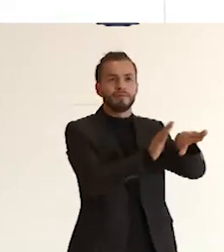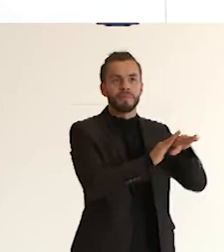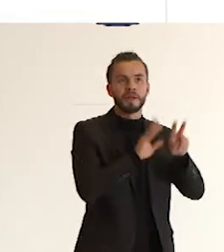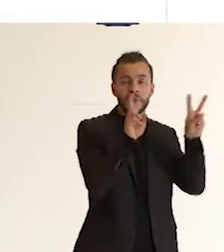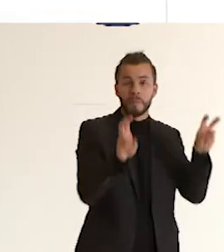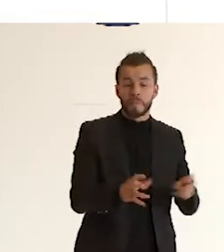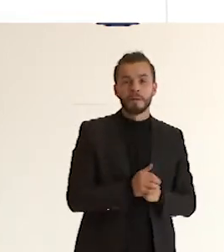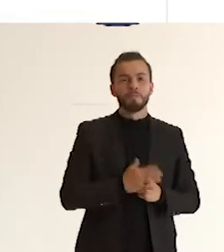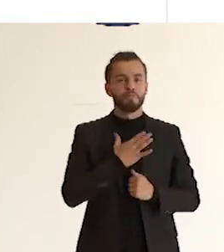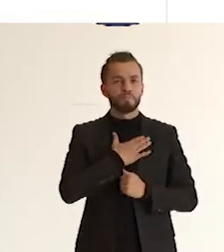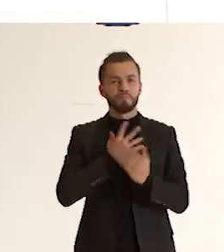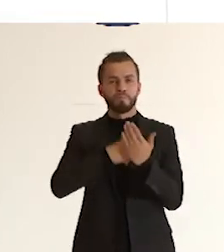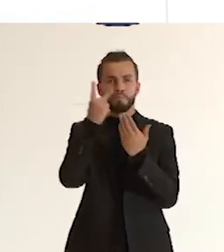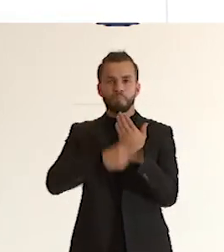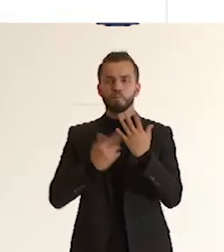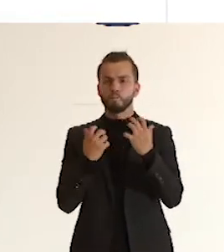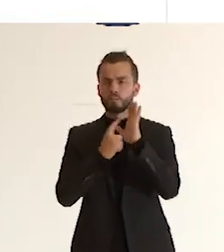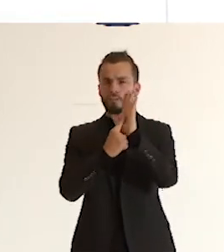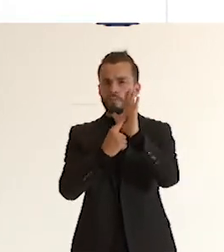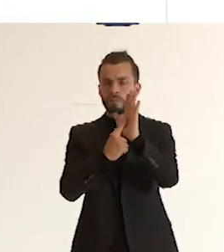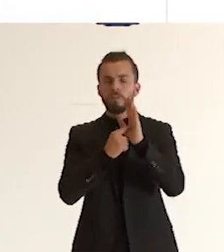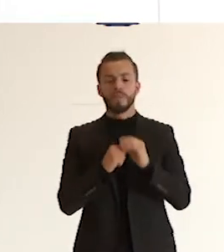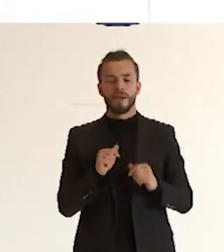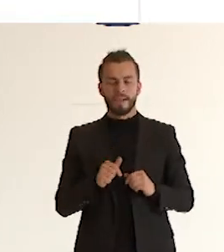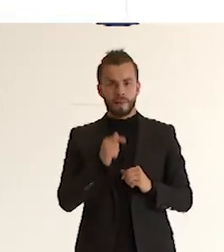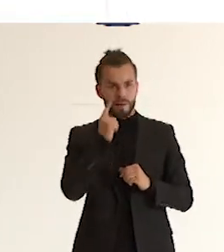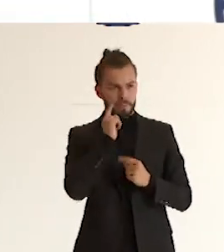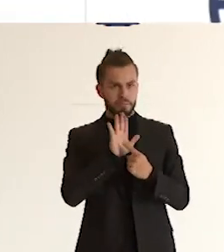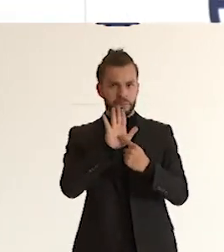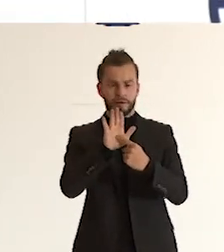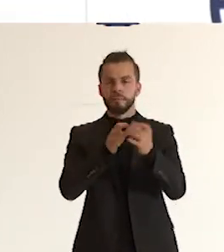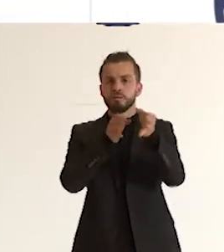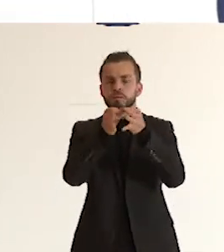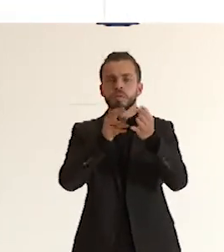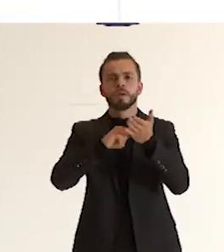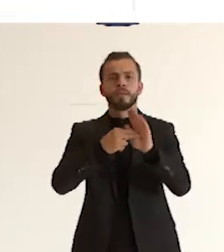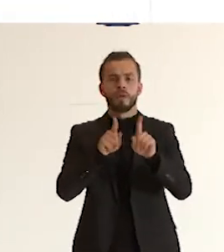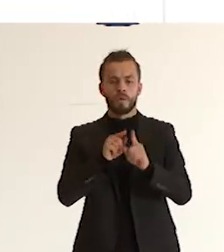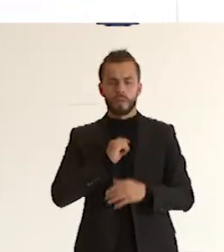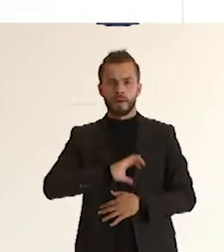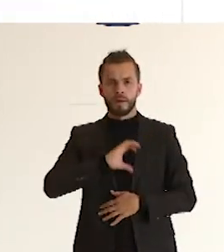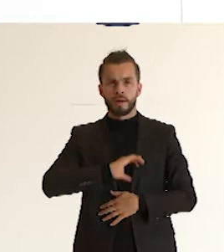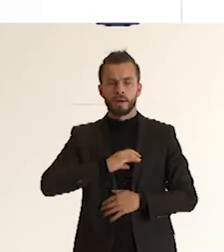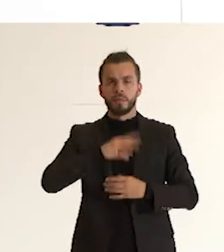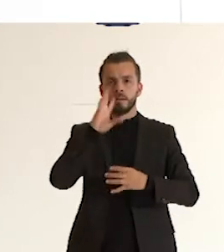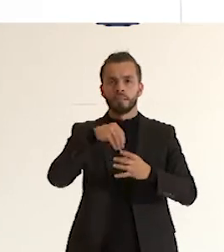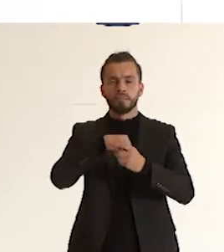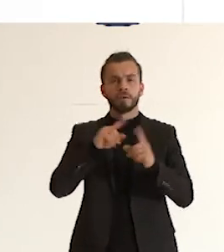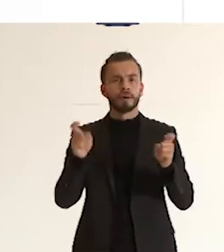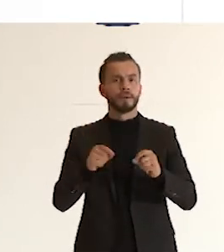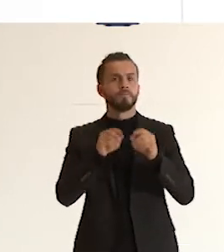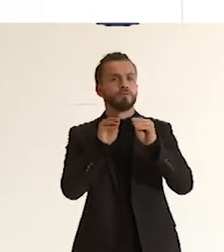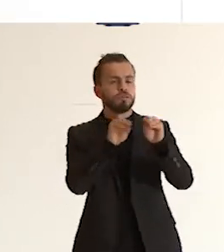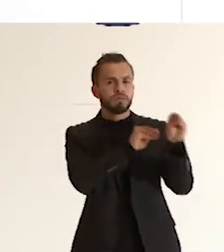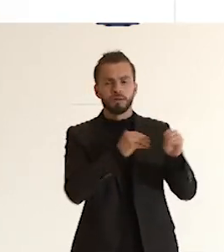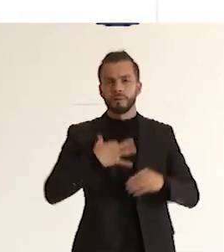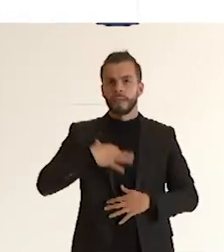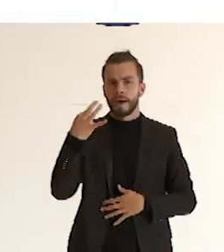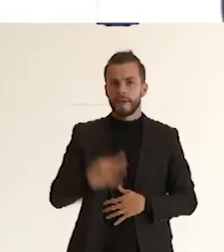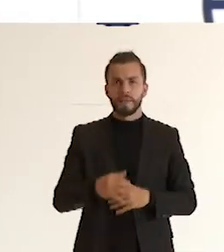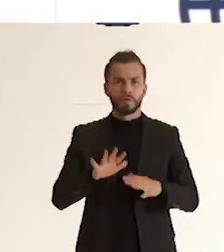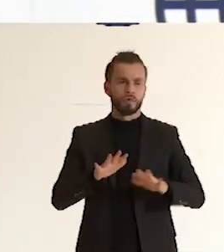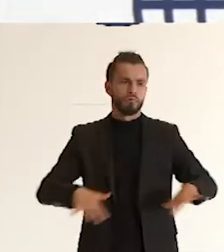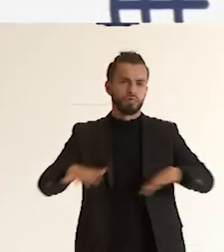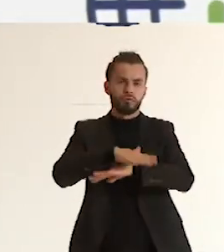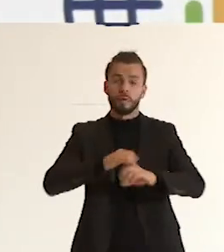les quiero compartir es precisamente este que se enuncia aquí la caracterización de la enseñanza de la ética en algunas universidades bogotanas la